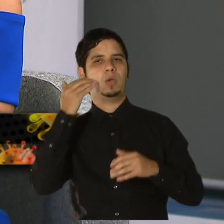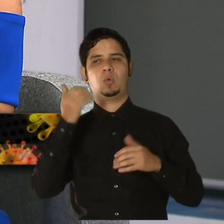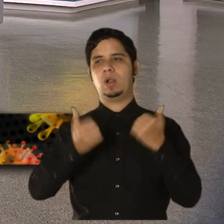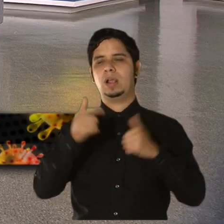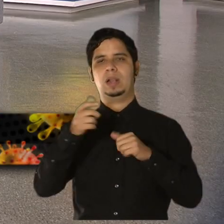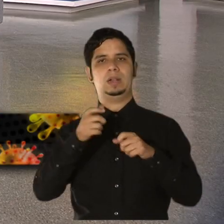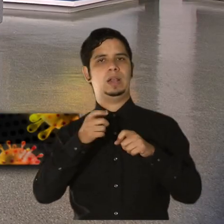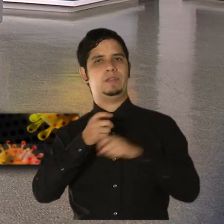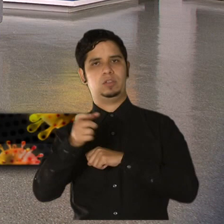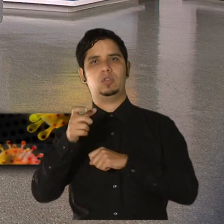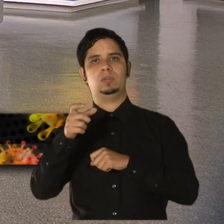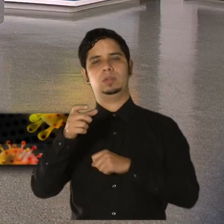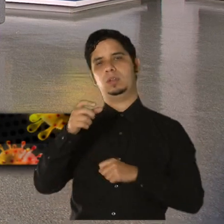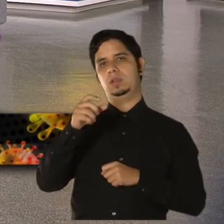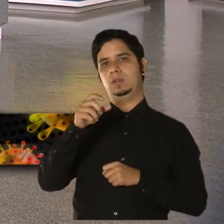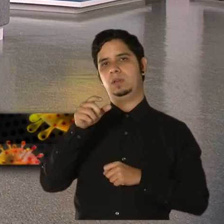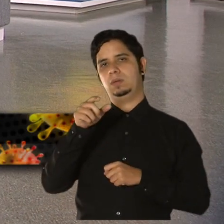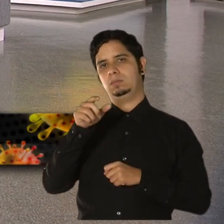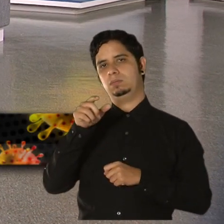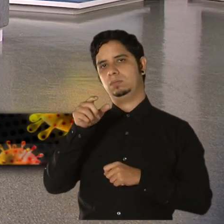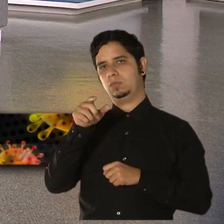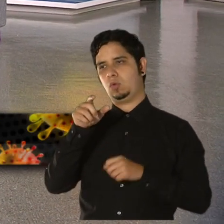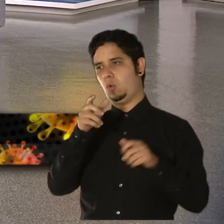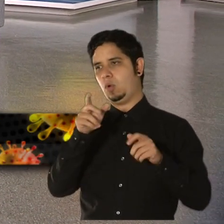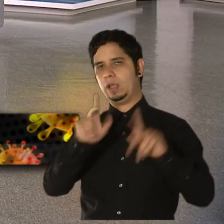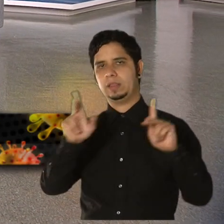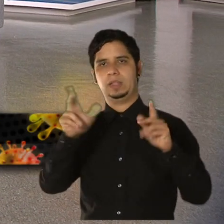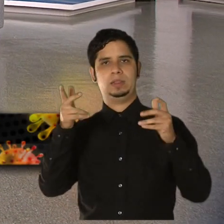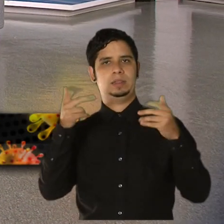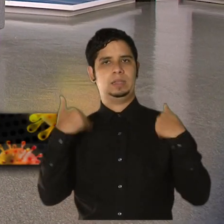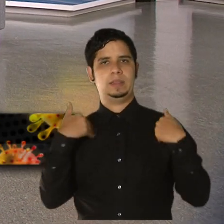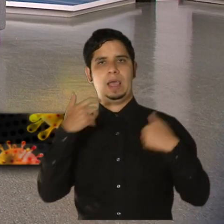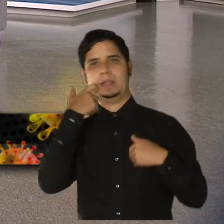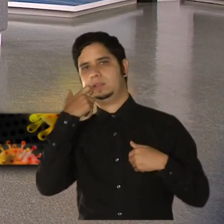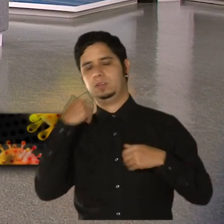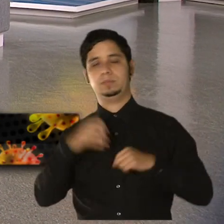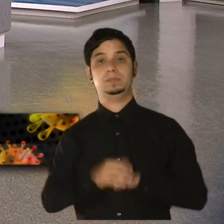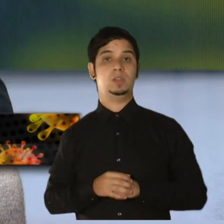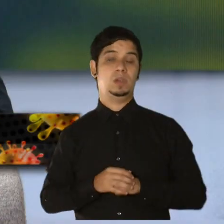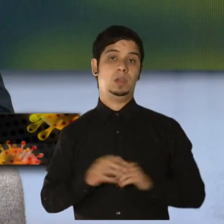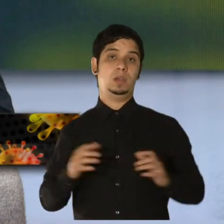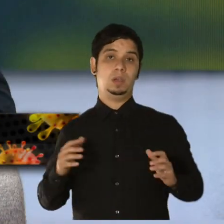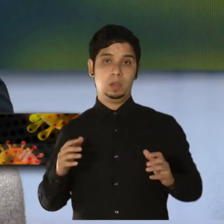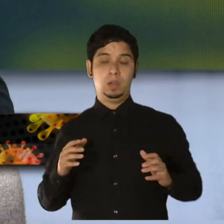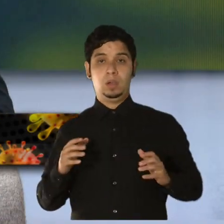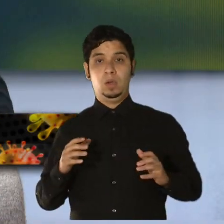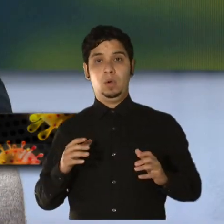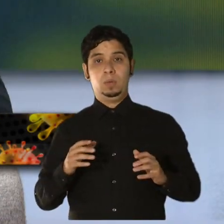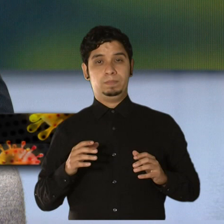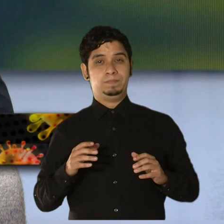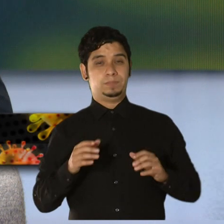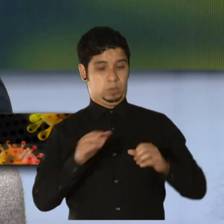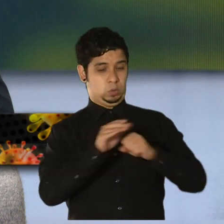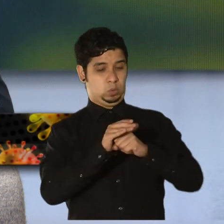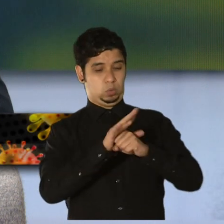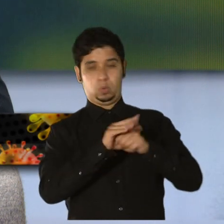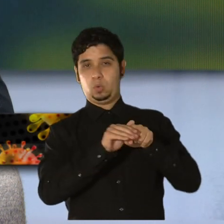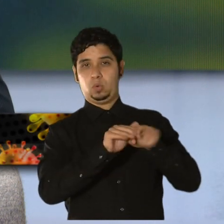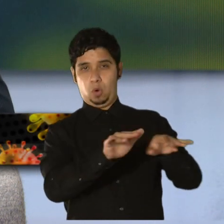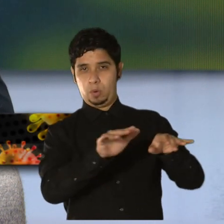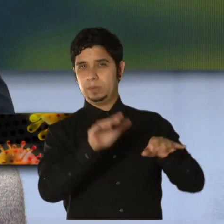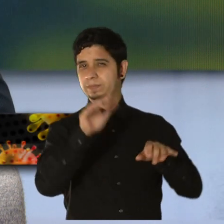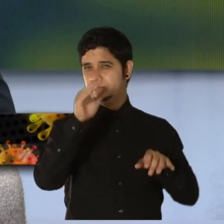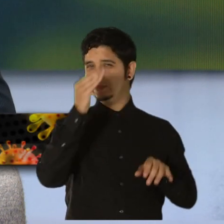las personas que ya tenían algún tipo de adicción. Una de las grandes problemáticas, ¿verdad? Además de la pandemia del COVID, también estamos pasando